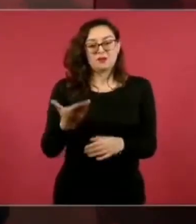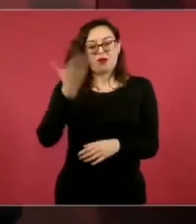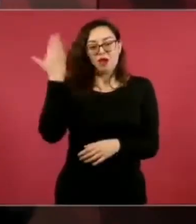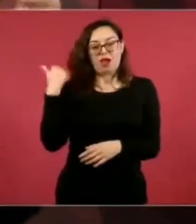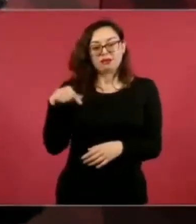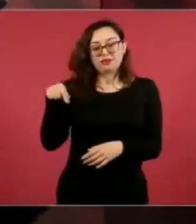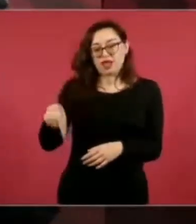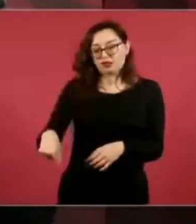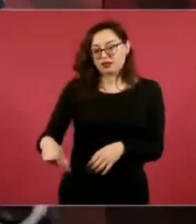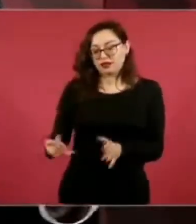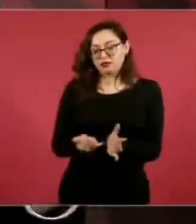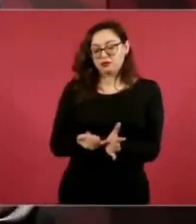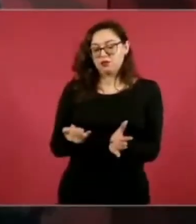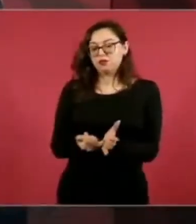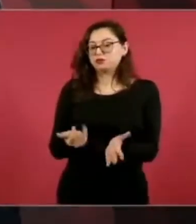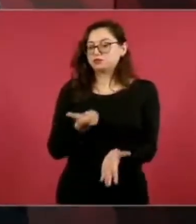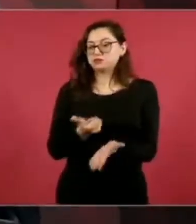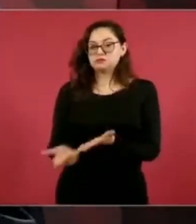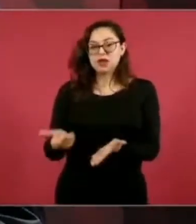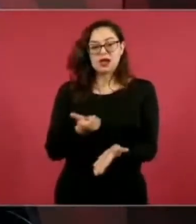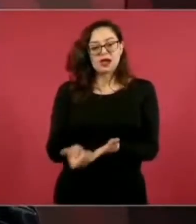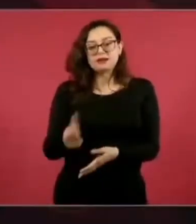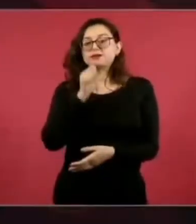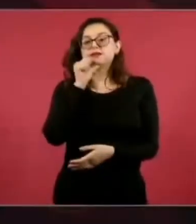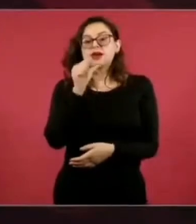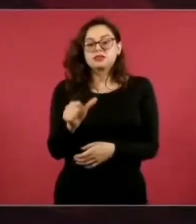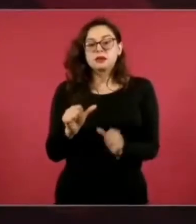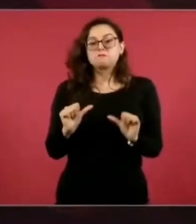que les cuesta mucho entender